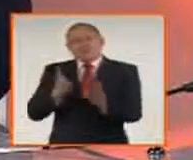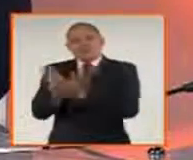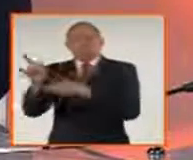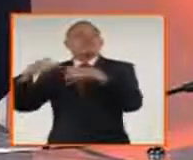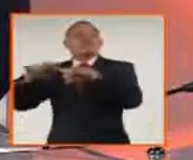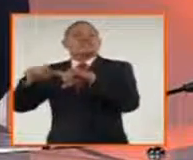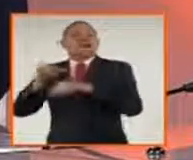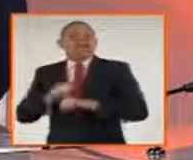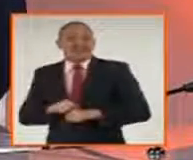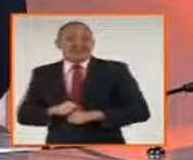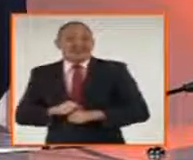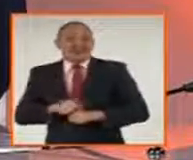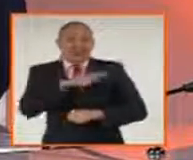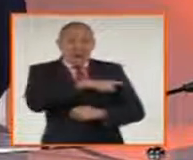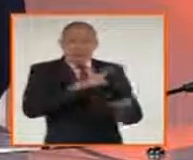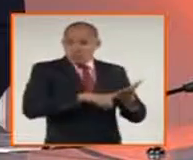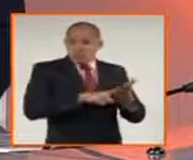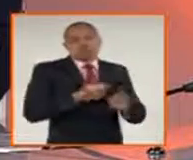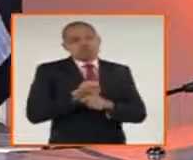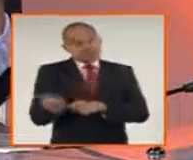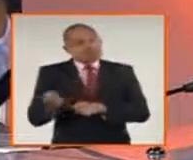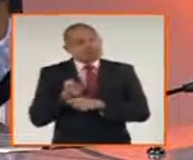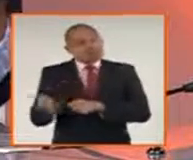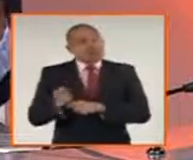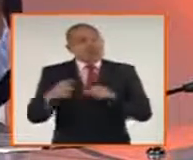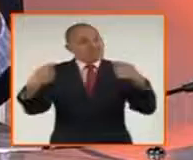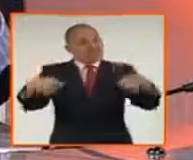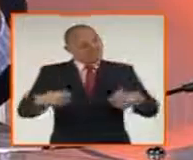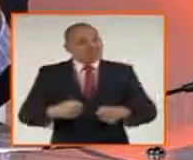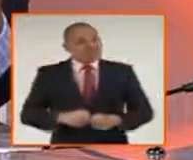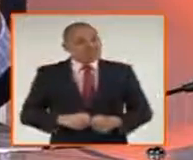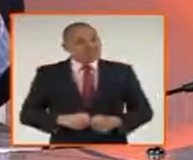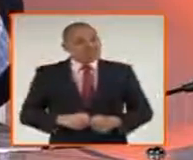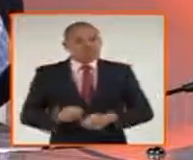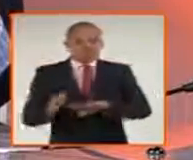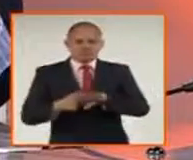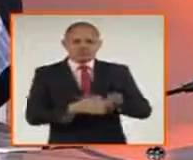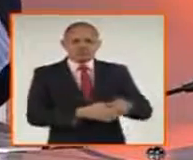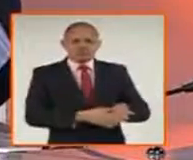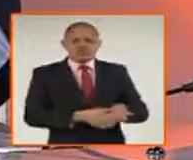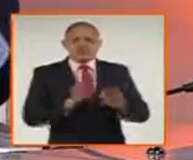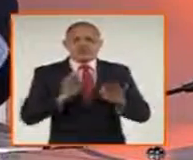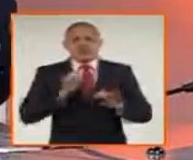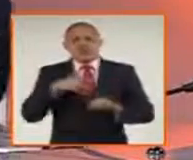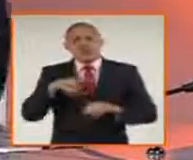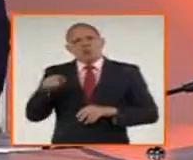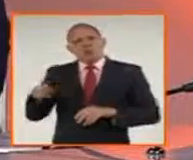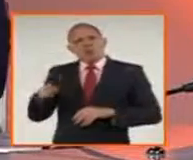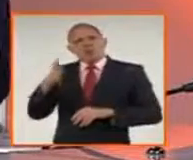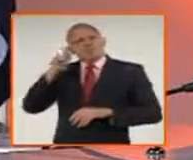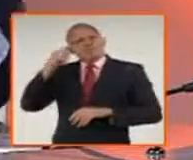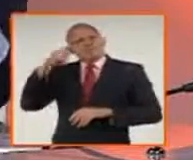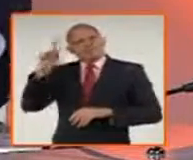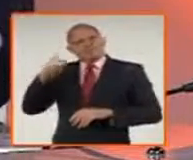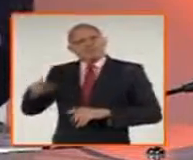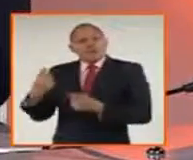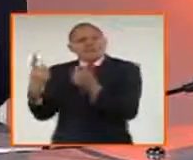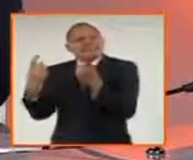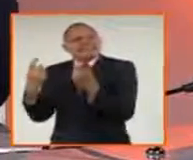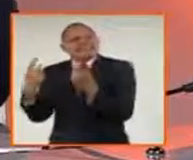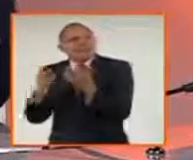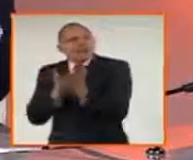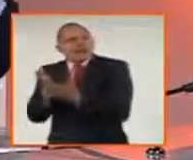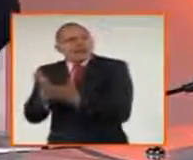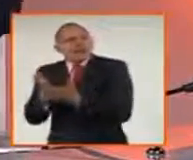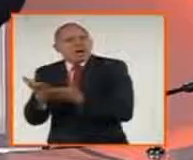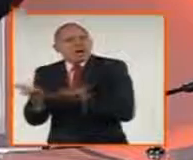que el estado de necesidad, ¿quién lo regula? ¿Cómo se determina? ¿Y cuándo se pierde, ¿no? También, porque todo eso